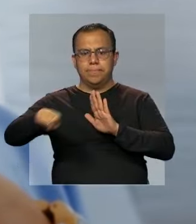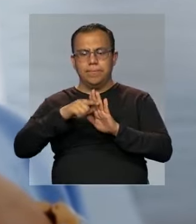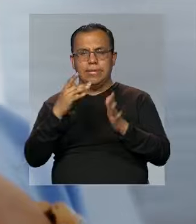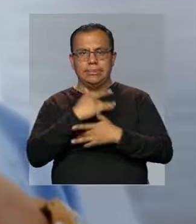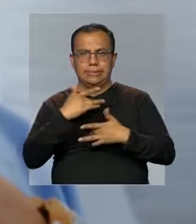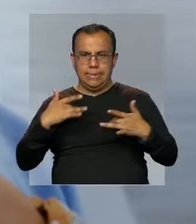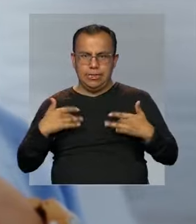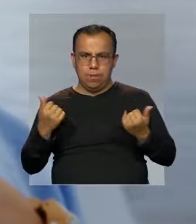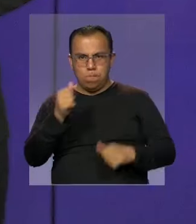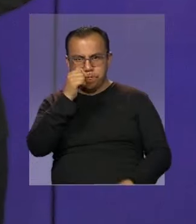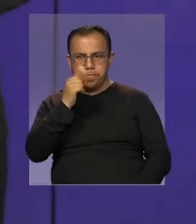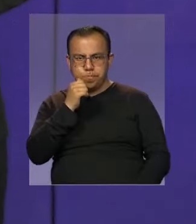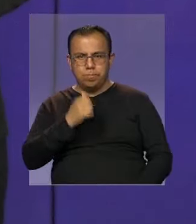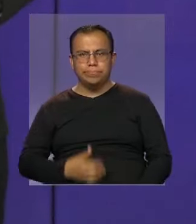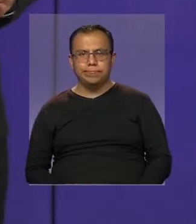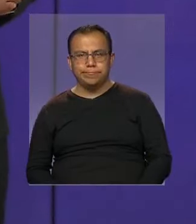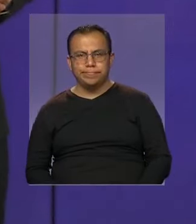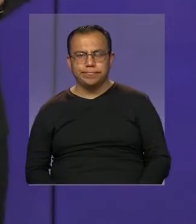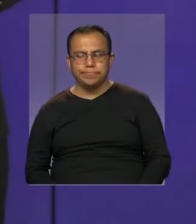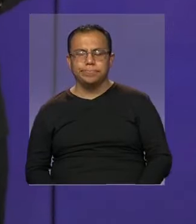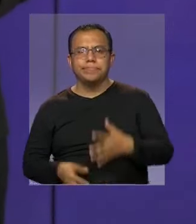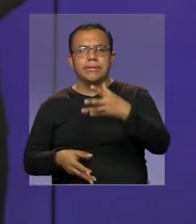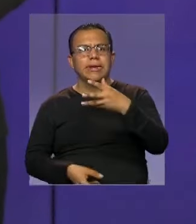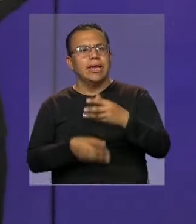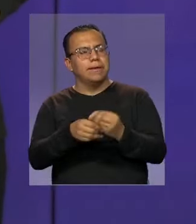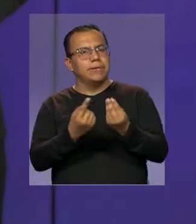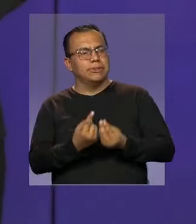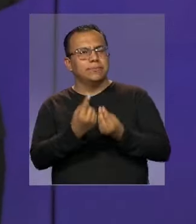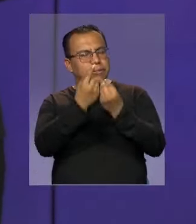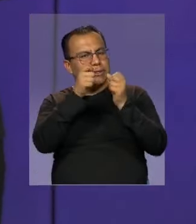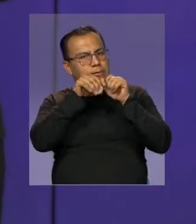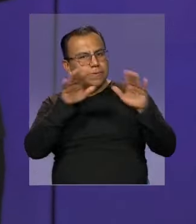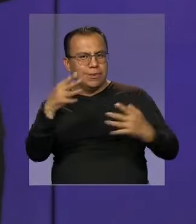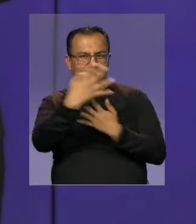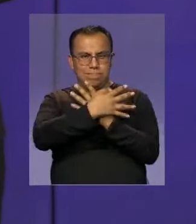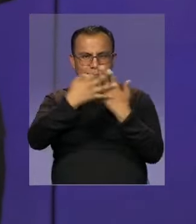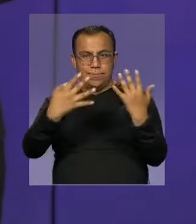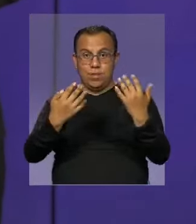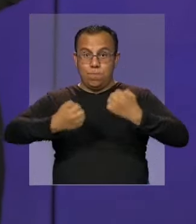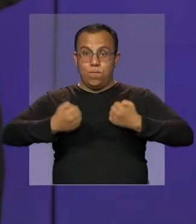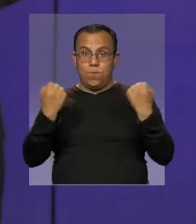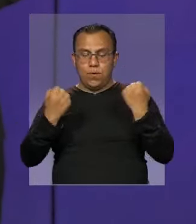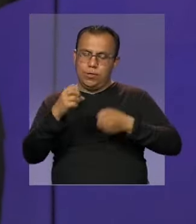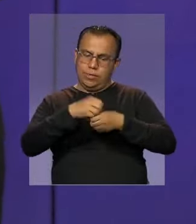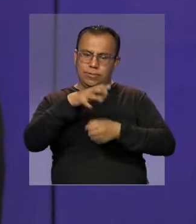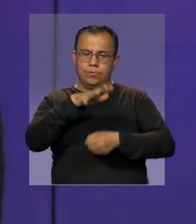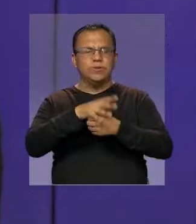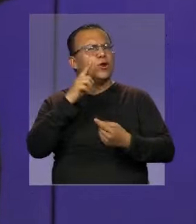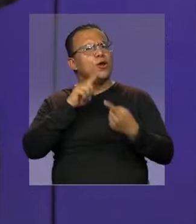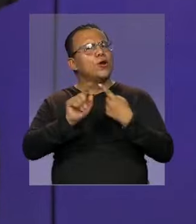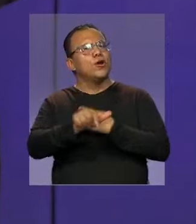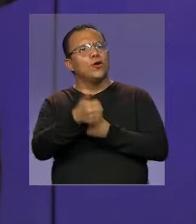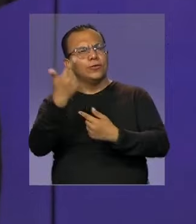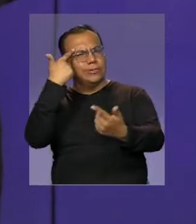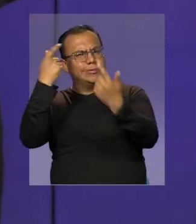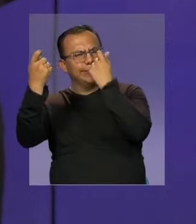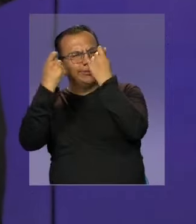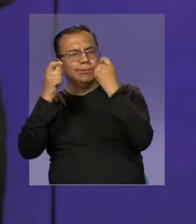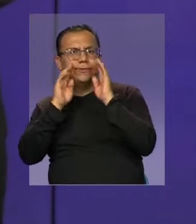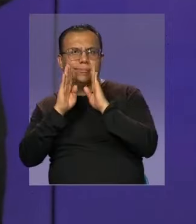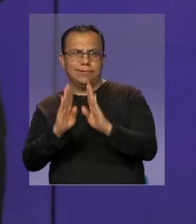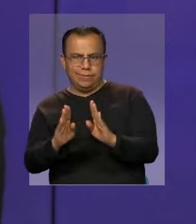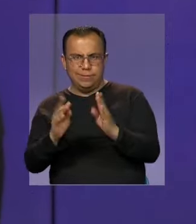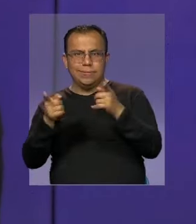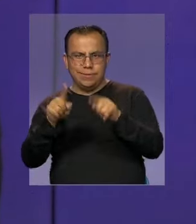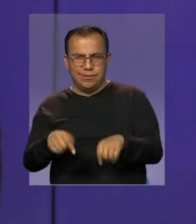de las gestantes. Además de la política pública LGTBI de Bogotá, el distrito tiene otras estrategias para atender a las